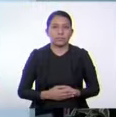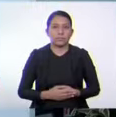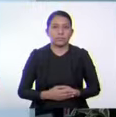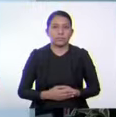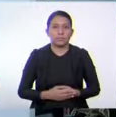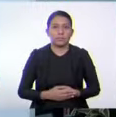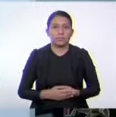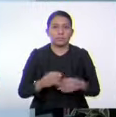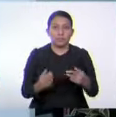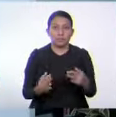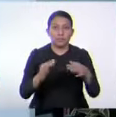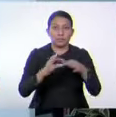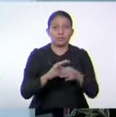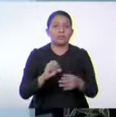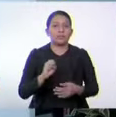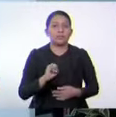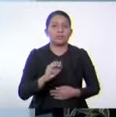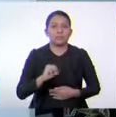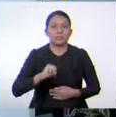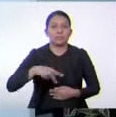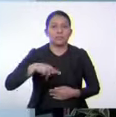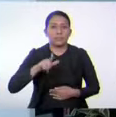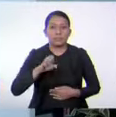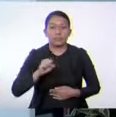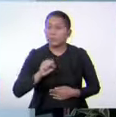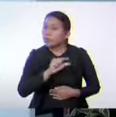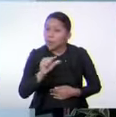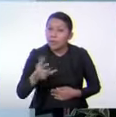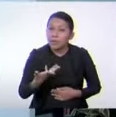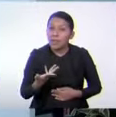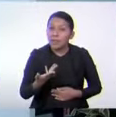Los enlaces simples, ¿cómo decíamos que le llamábamos también?